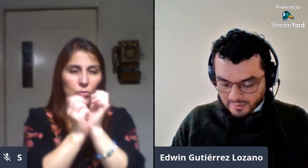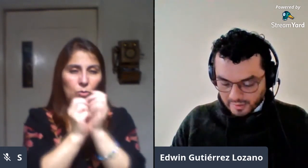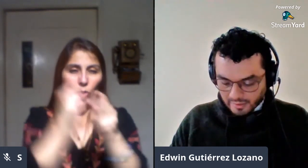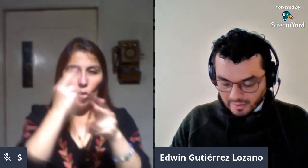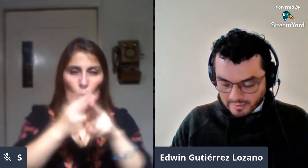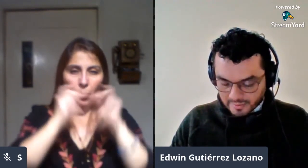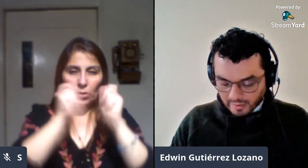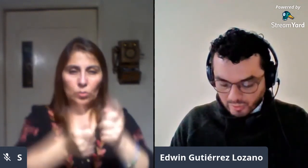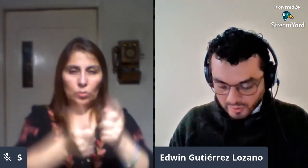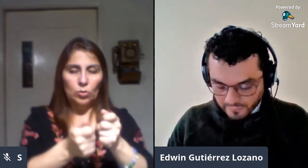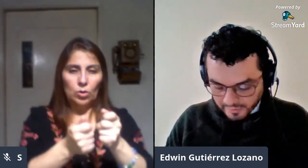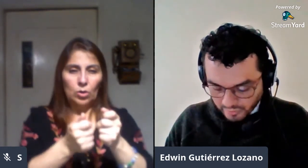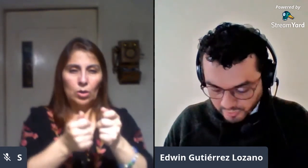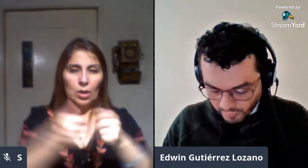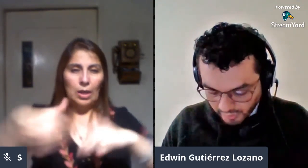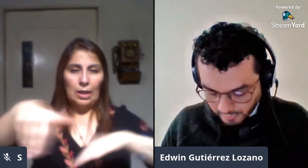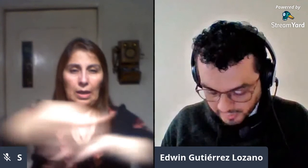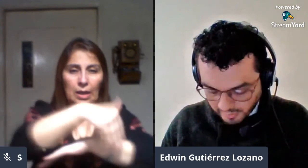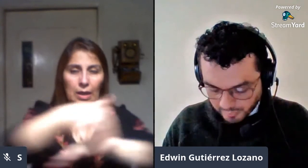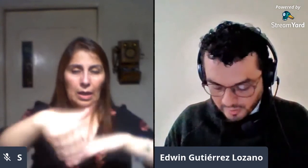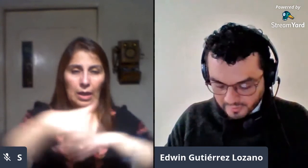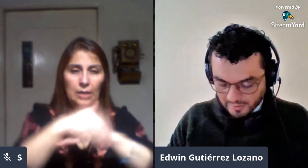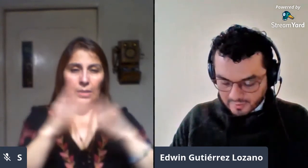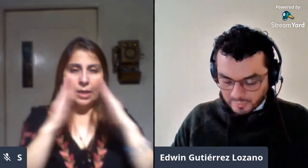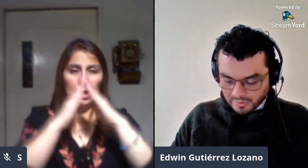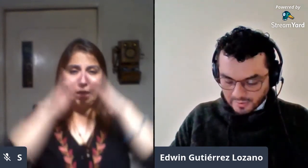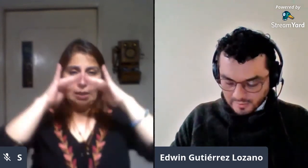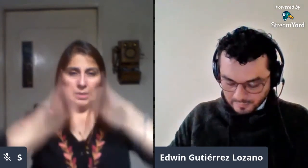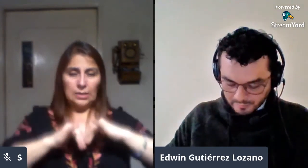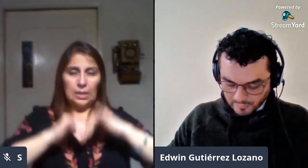la calle, el encierro, reflexiones sobre la pandemia